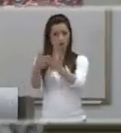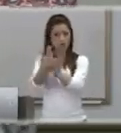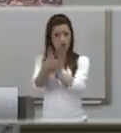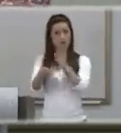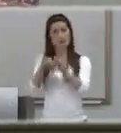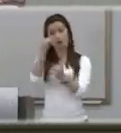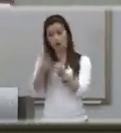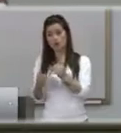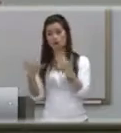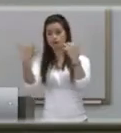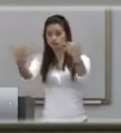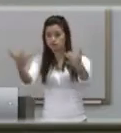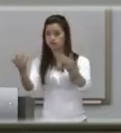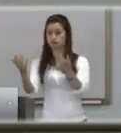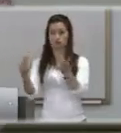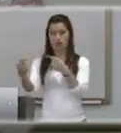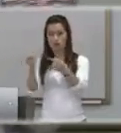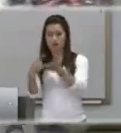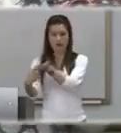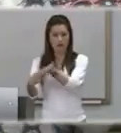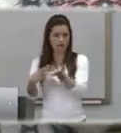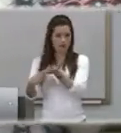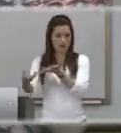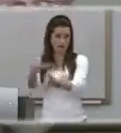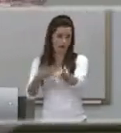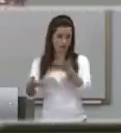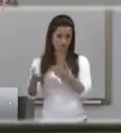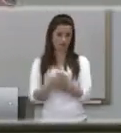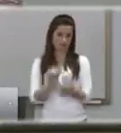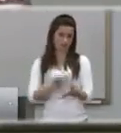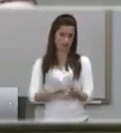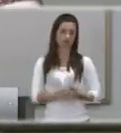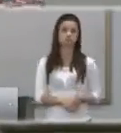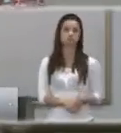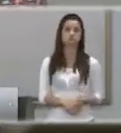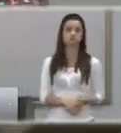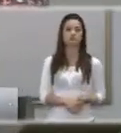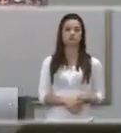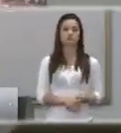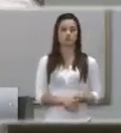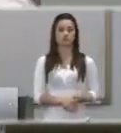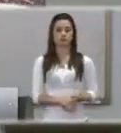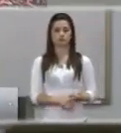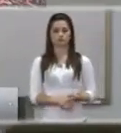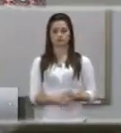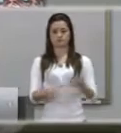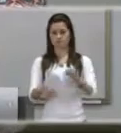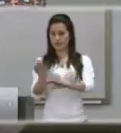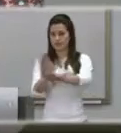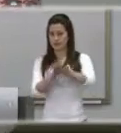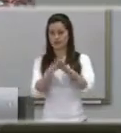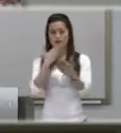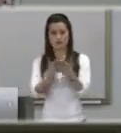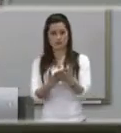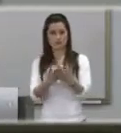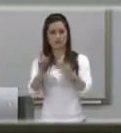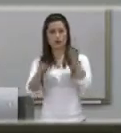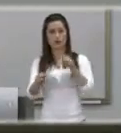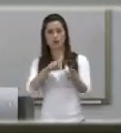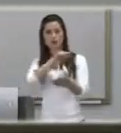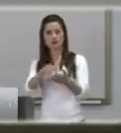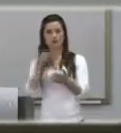público que irá ocurriendo a lo largo de la jornada. Quisiera también agradezco a las personas que nos están acompañando en